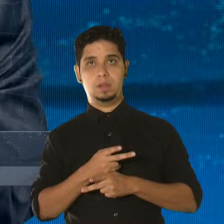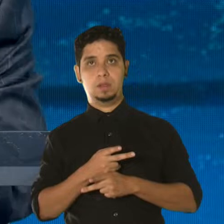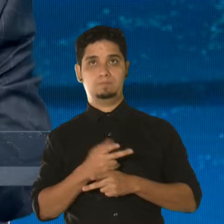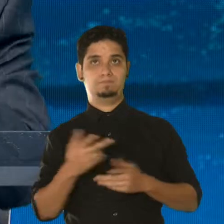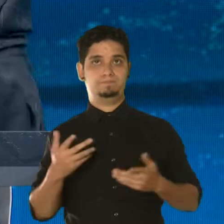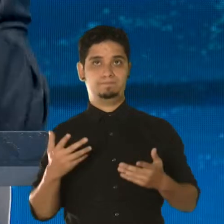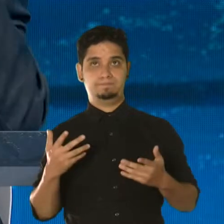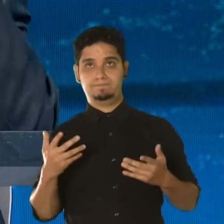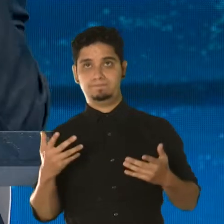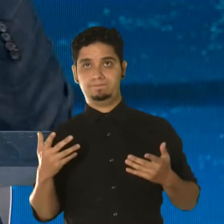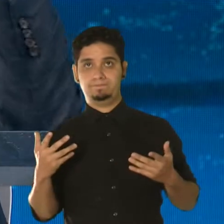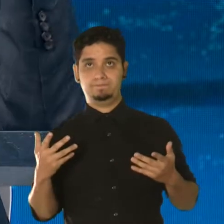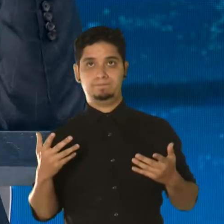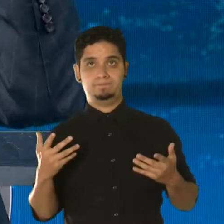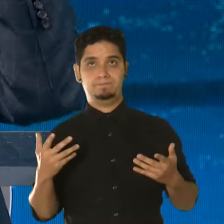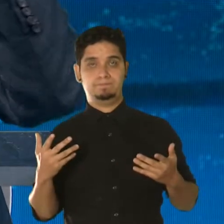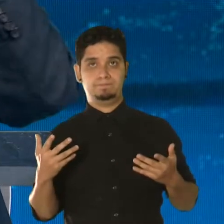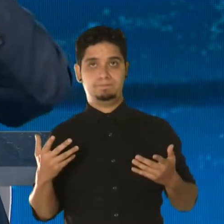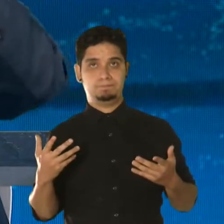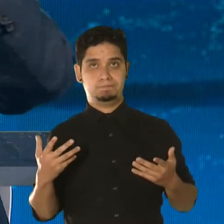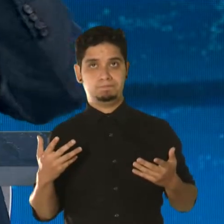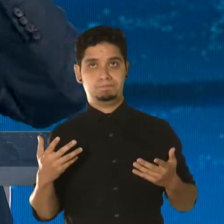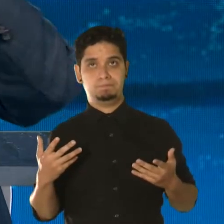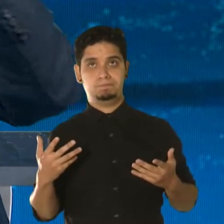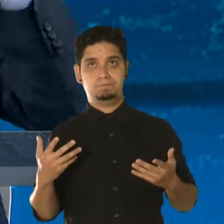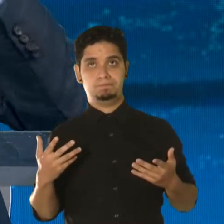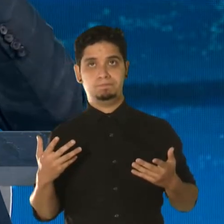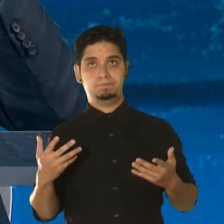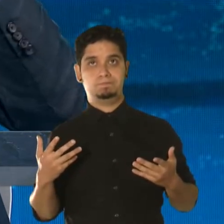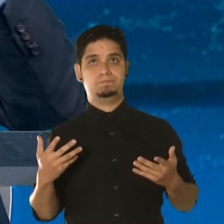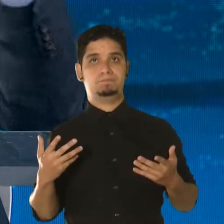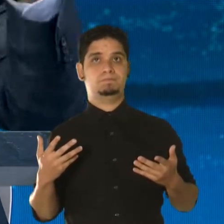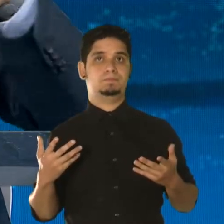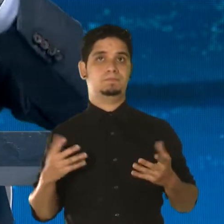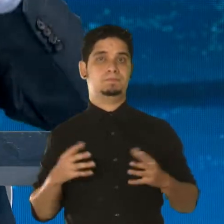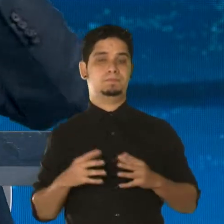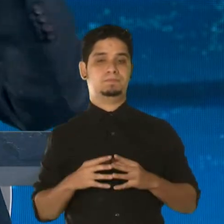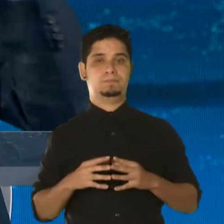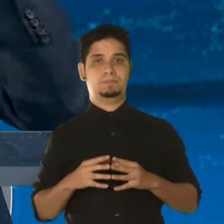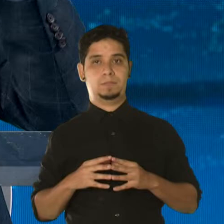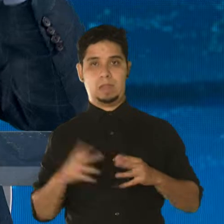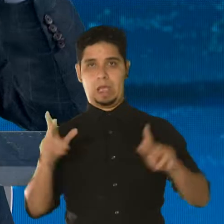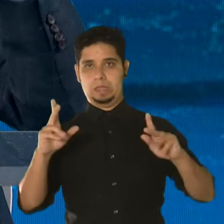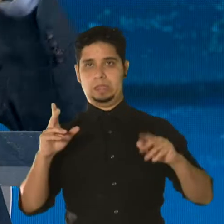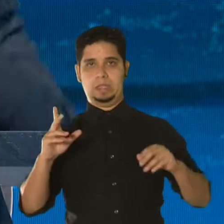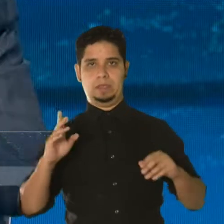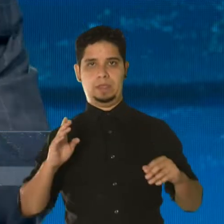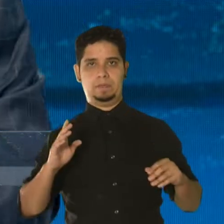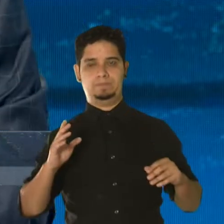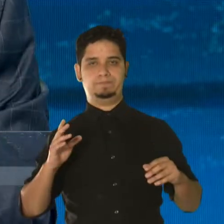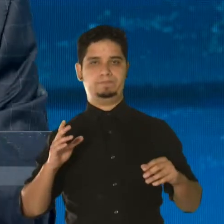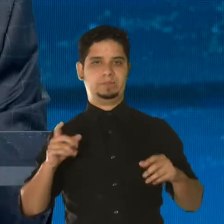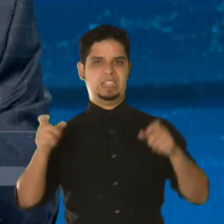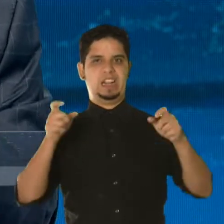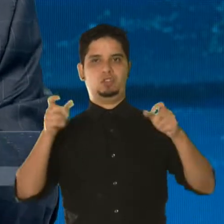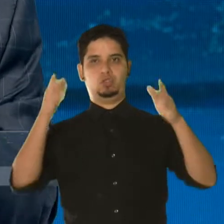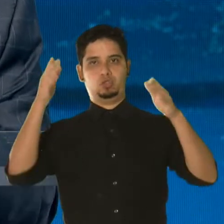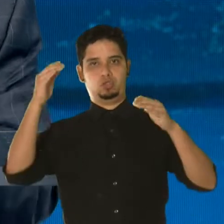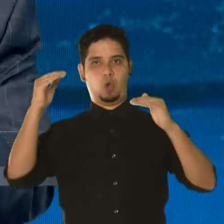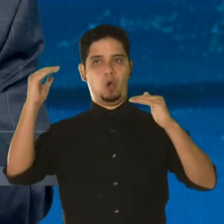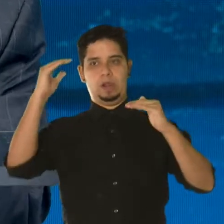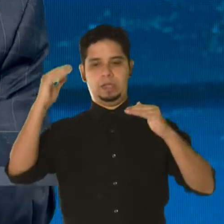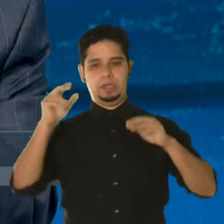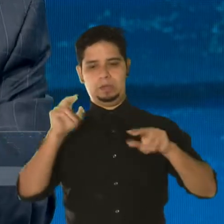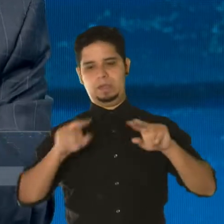¿verdad?, el centro de los directores, ¿verdad?, de estas organizaciones no es,